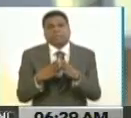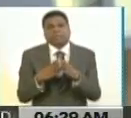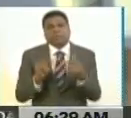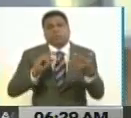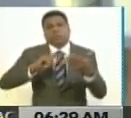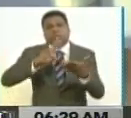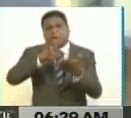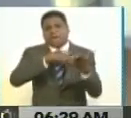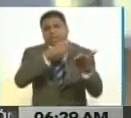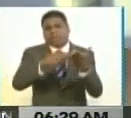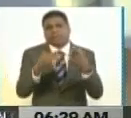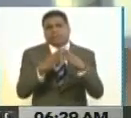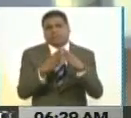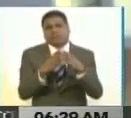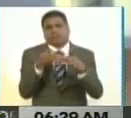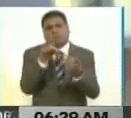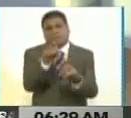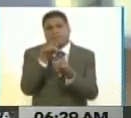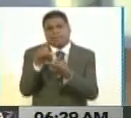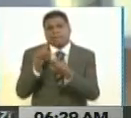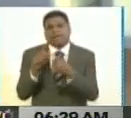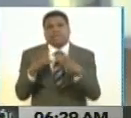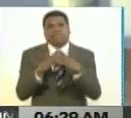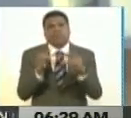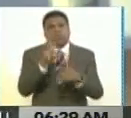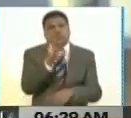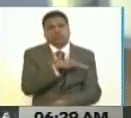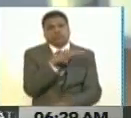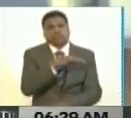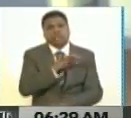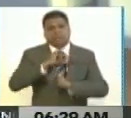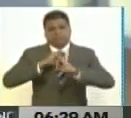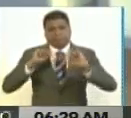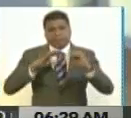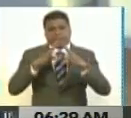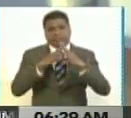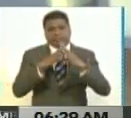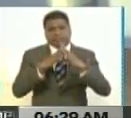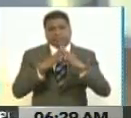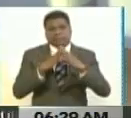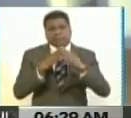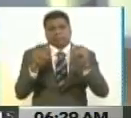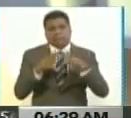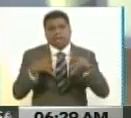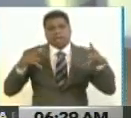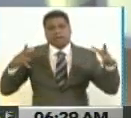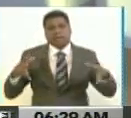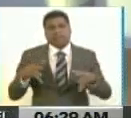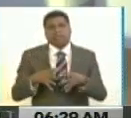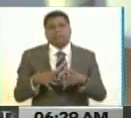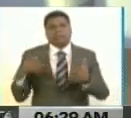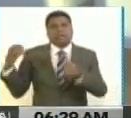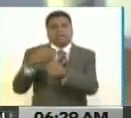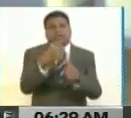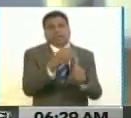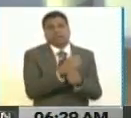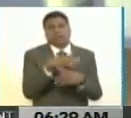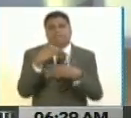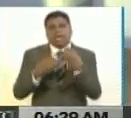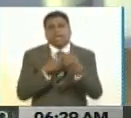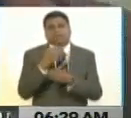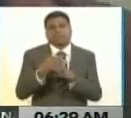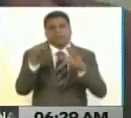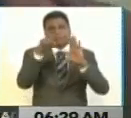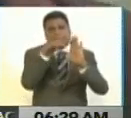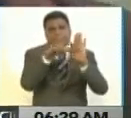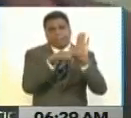eliminación arancelaria sin tomar en cuenta ningún otro aspecto social, finalmente los beneficiados son las grandes transnacionales que logran ocupar más cuota de